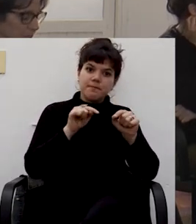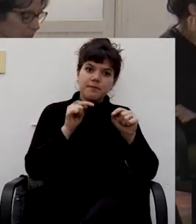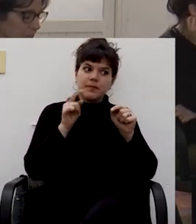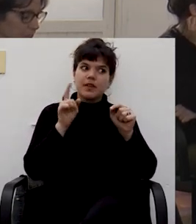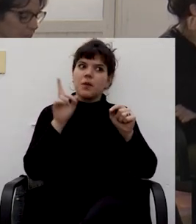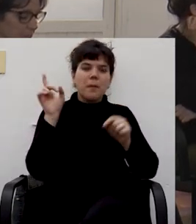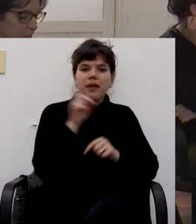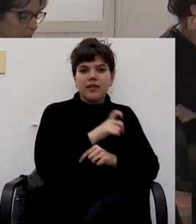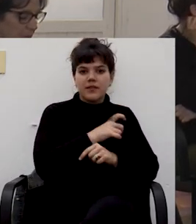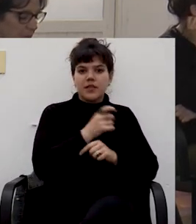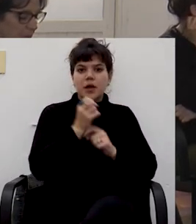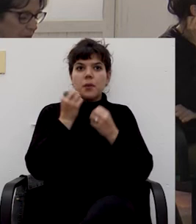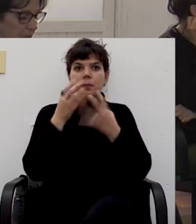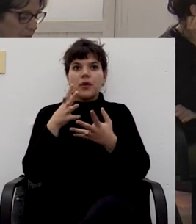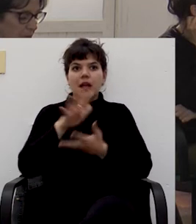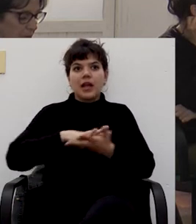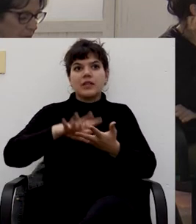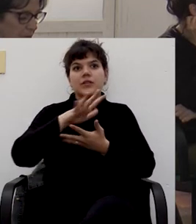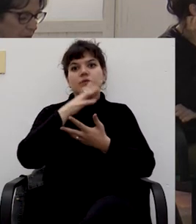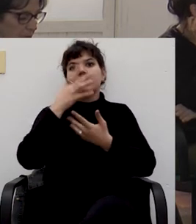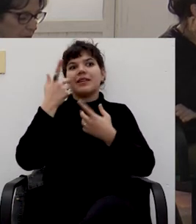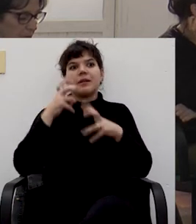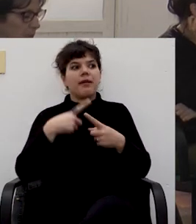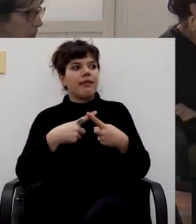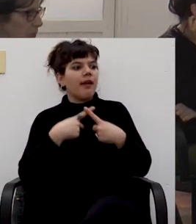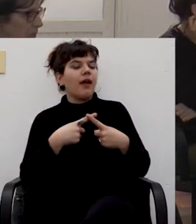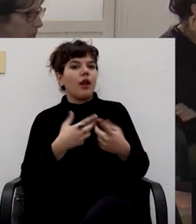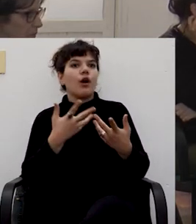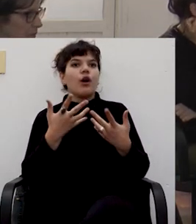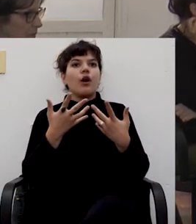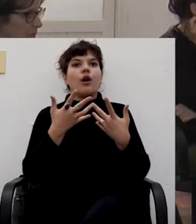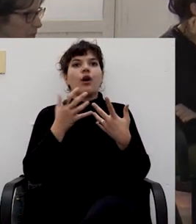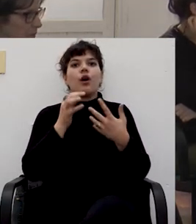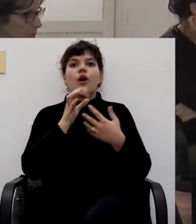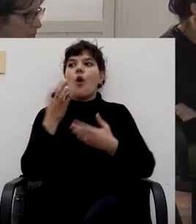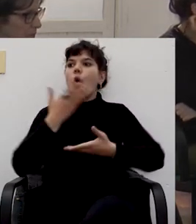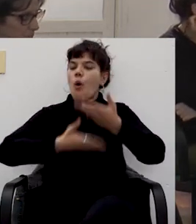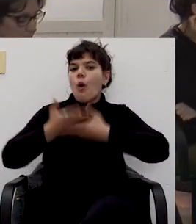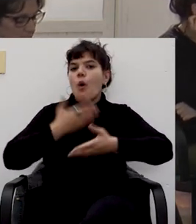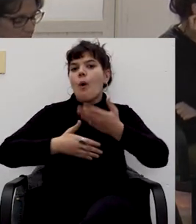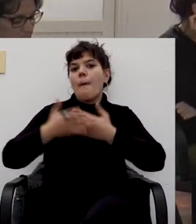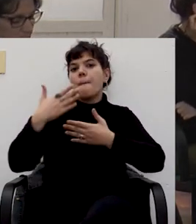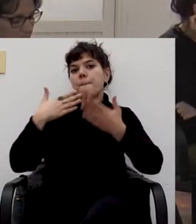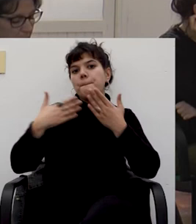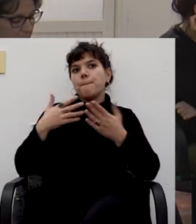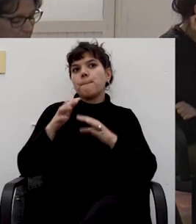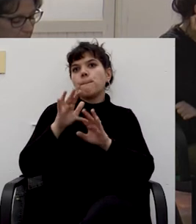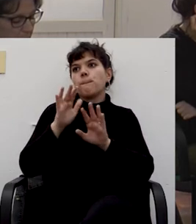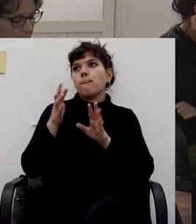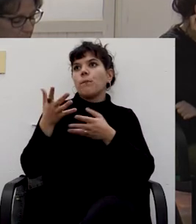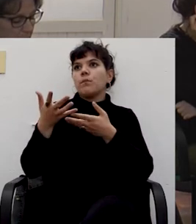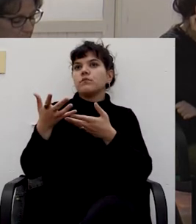mucho más difícil, porque la extensión es un diálogo y es también un intercambio, pero es como un